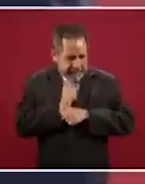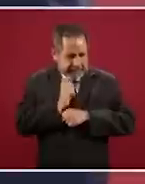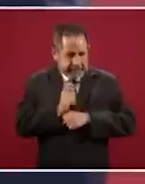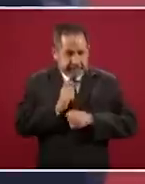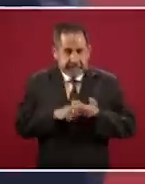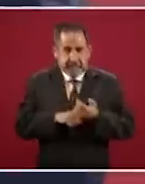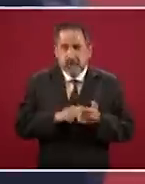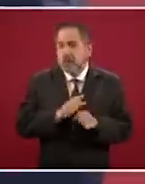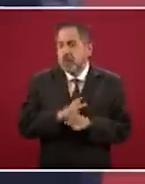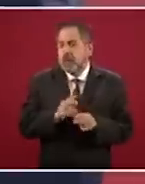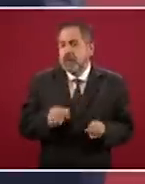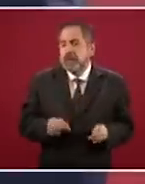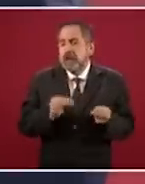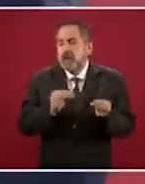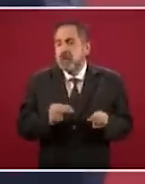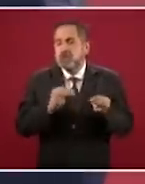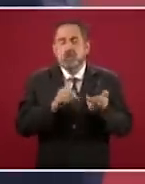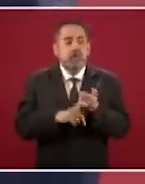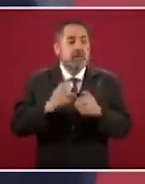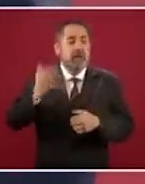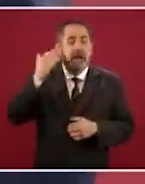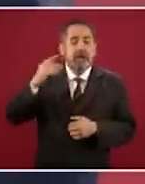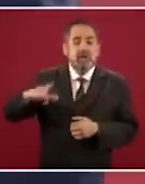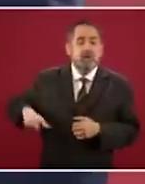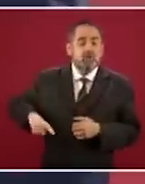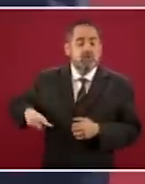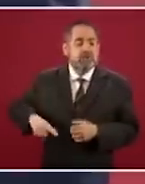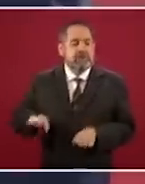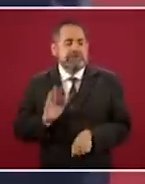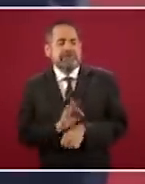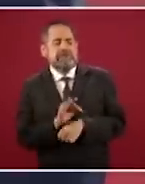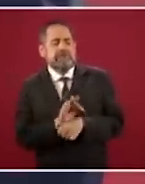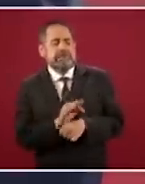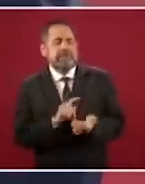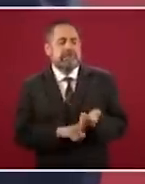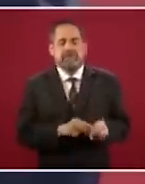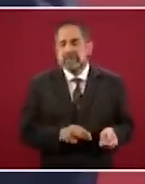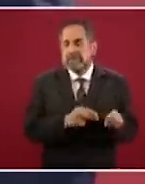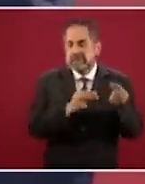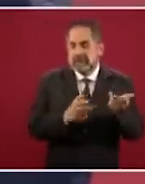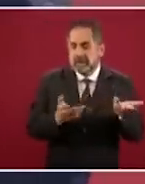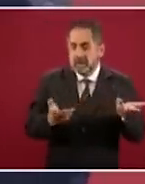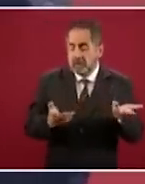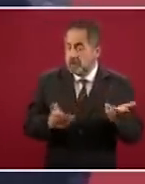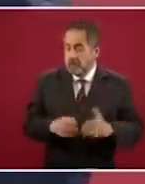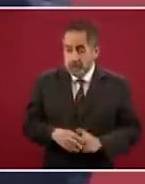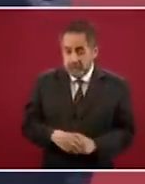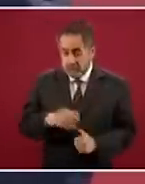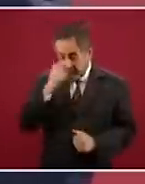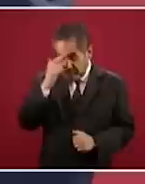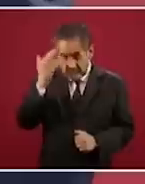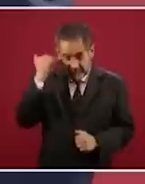de los negocios que se hacían al amparo del poder público. Estamos hablando